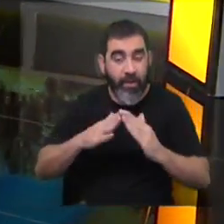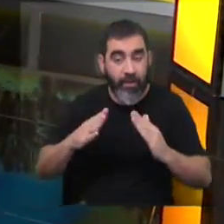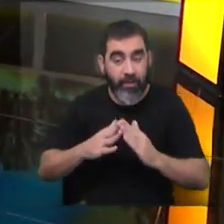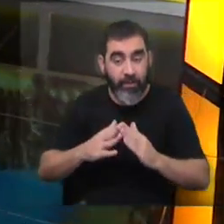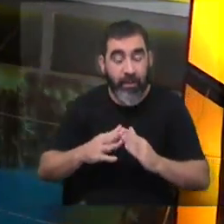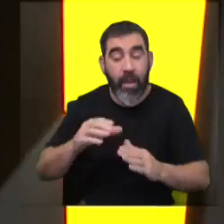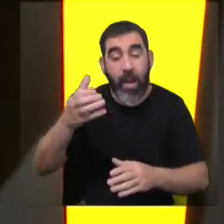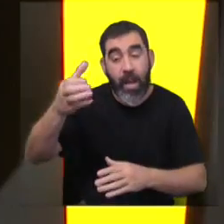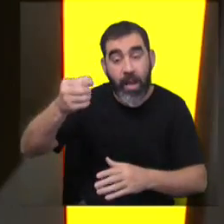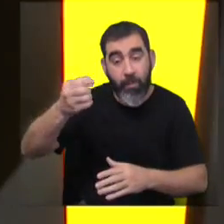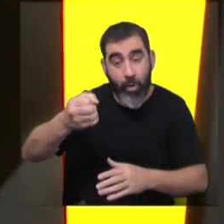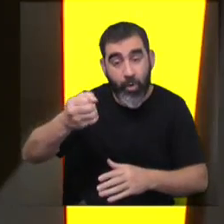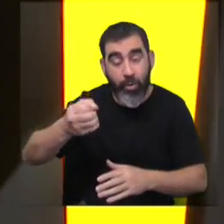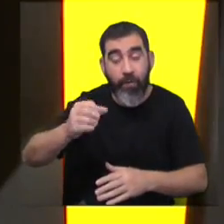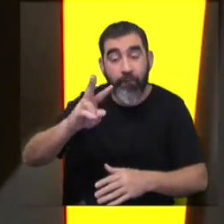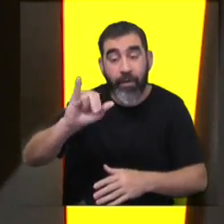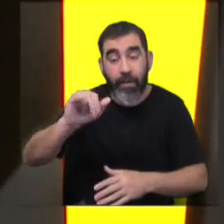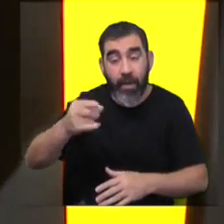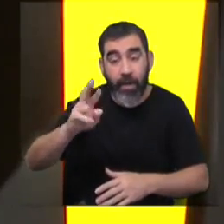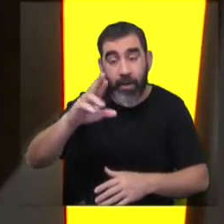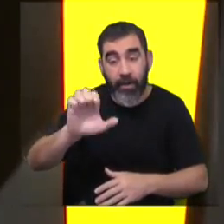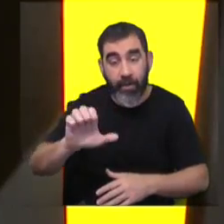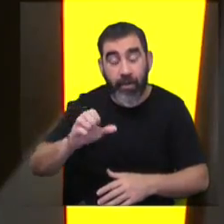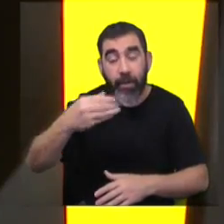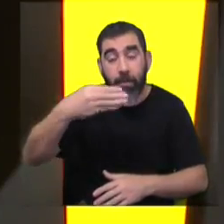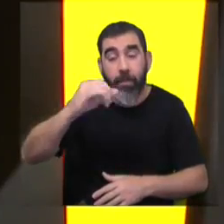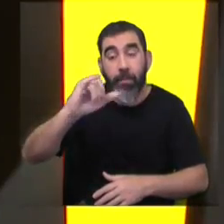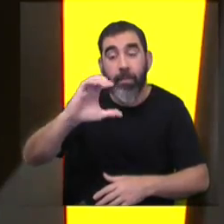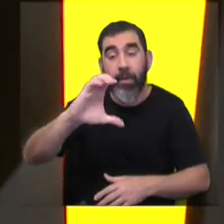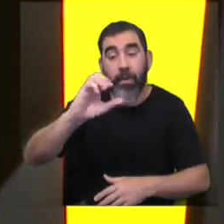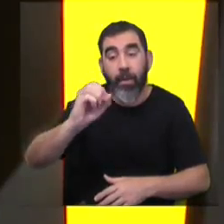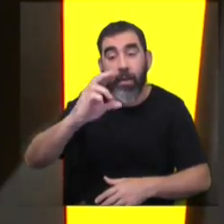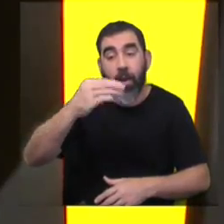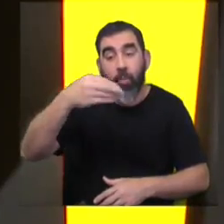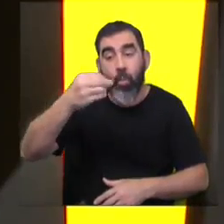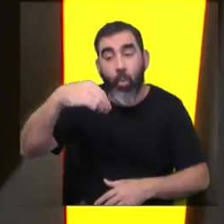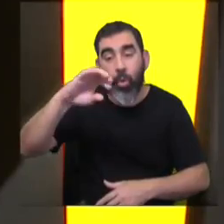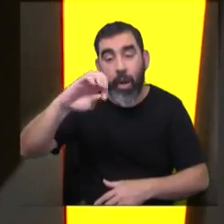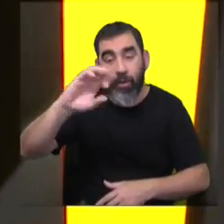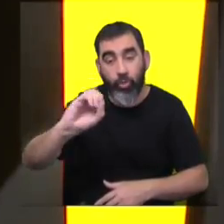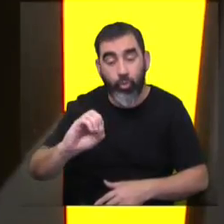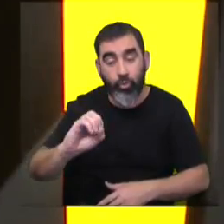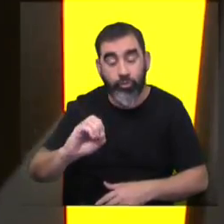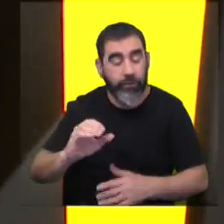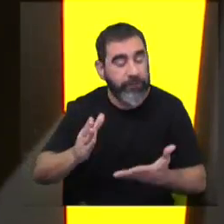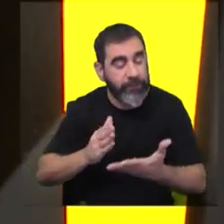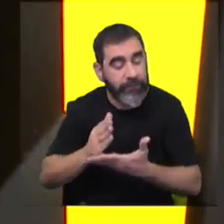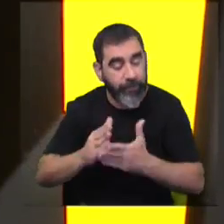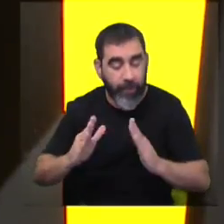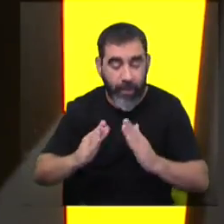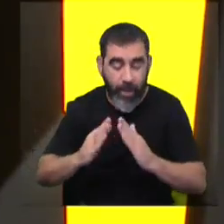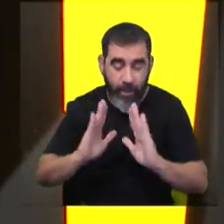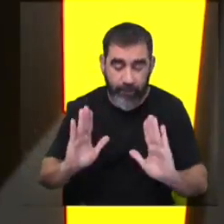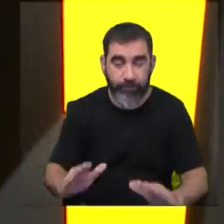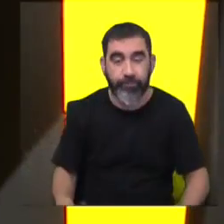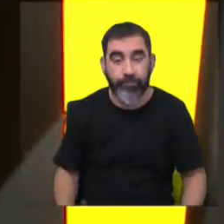del limón, estamos hablando del vinagre y estamos hablando del bicarbonato de sodio, que no debe faltar en la cartera de la dama y en el bolsillo del caballero. Pero